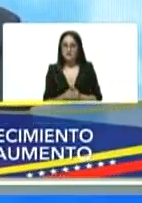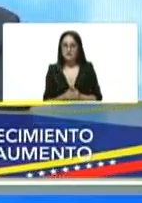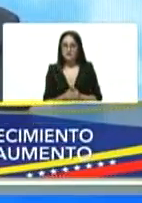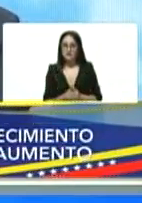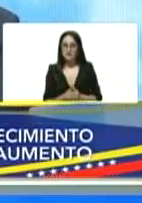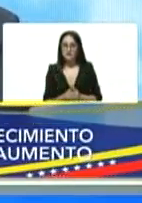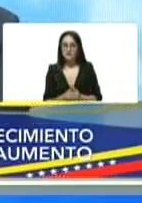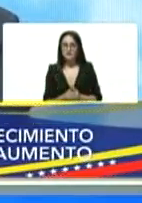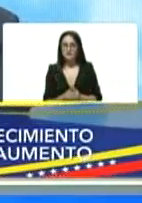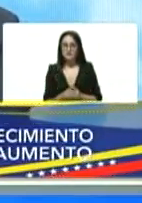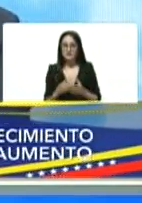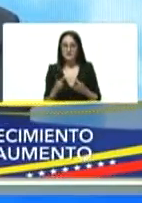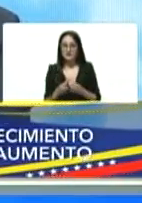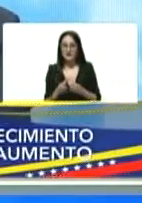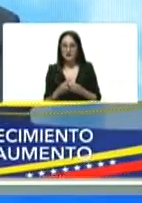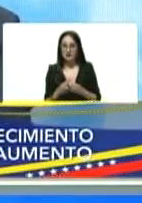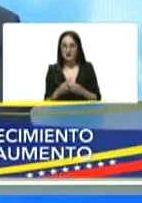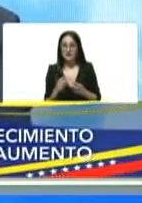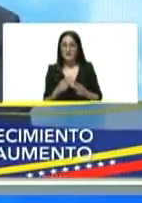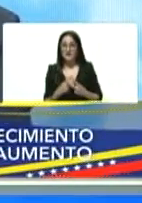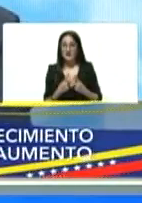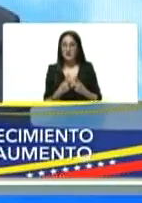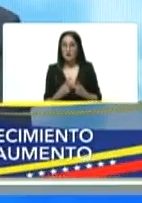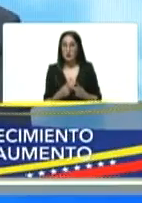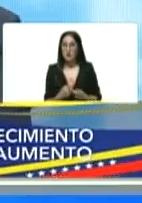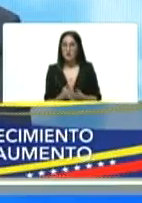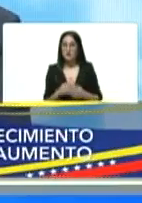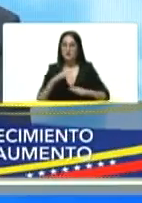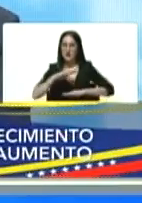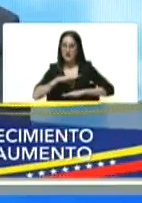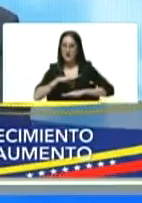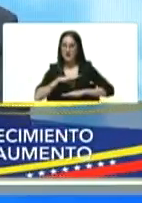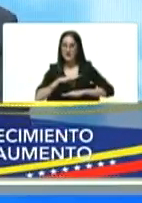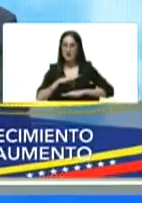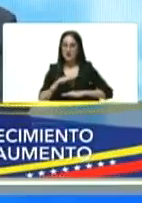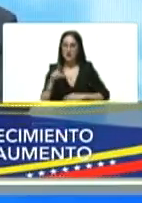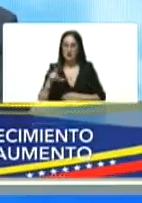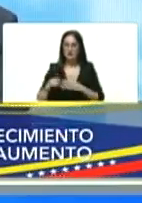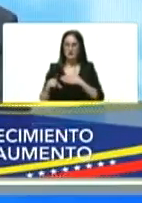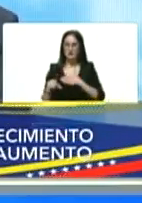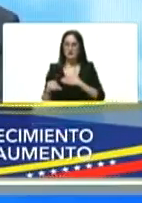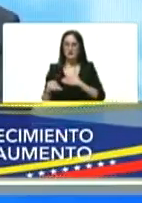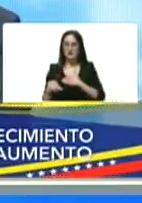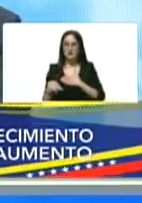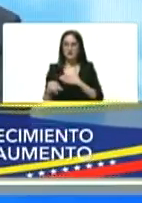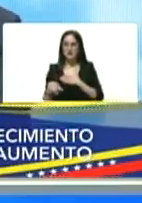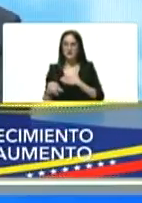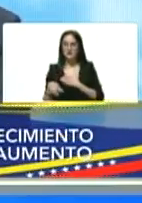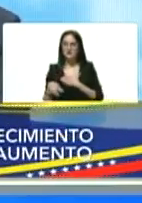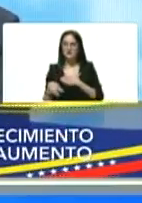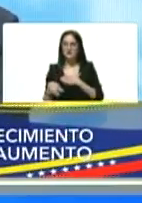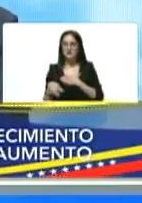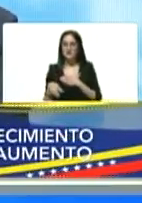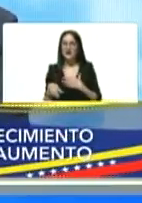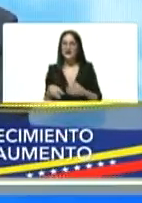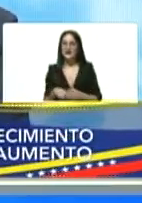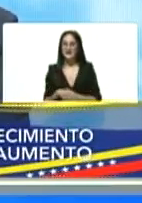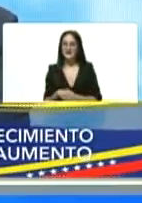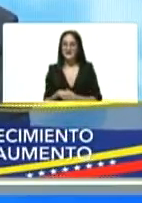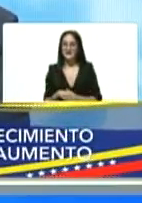circuitos virtuosos de satisfacción de necesidades, de generación de